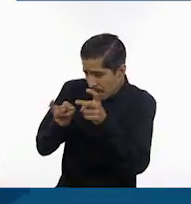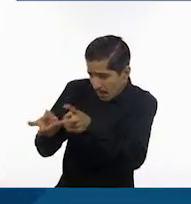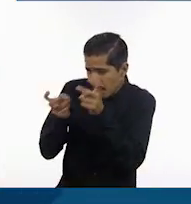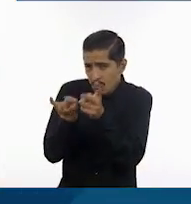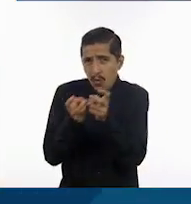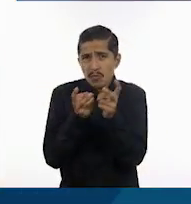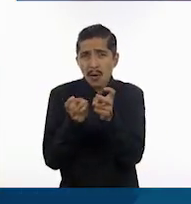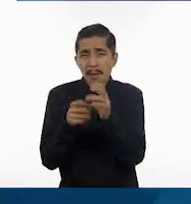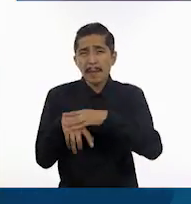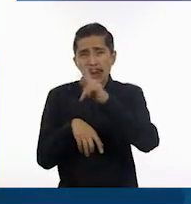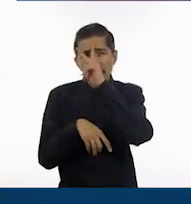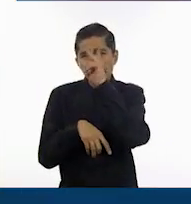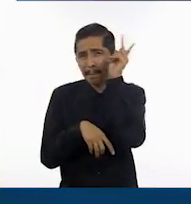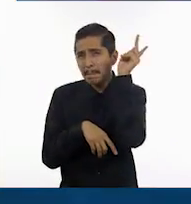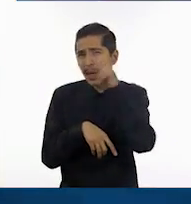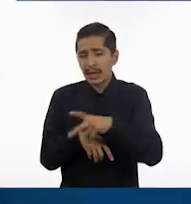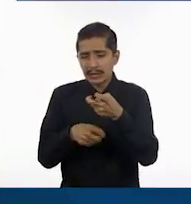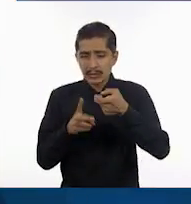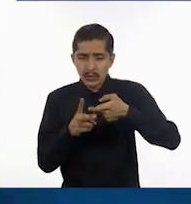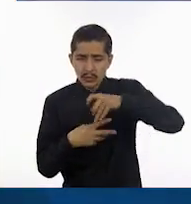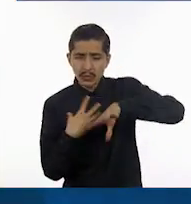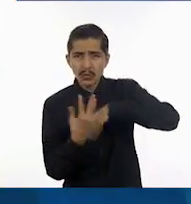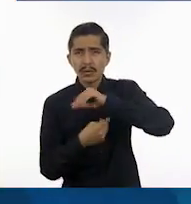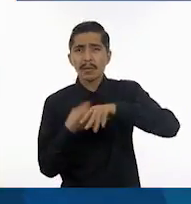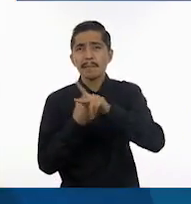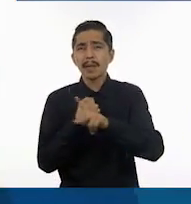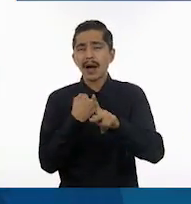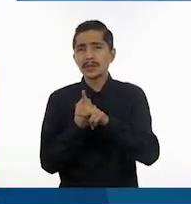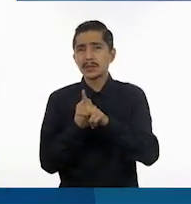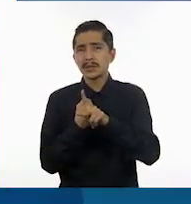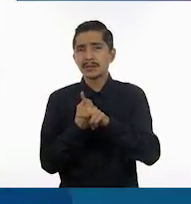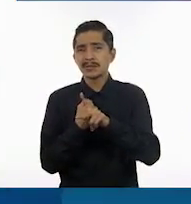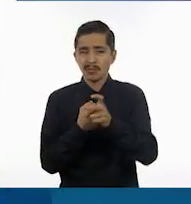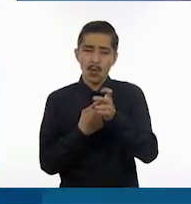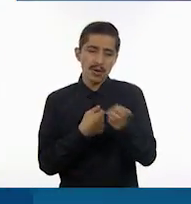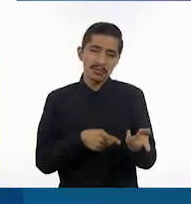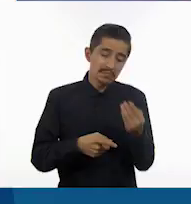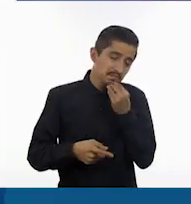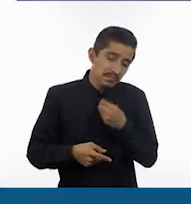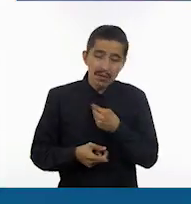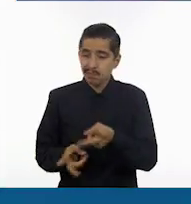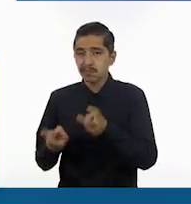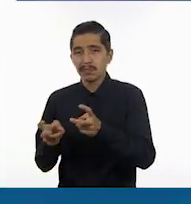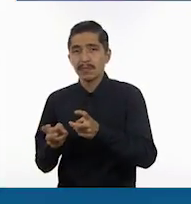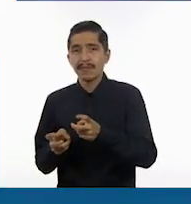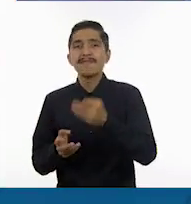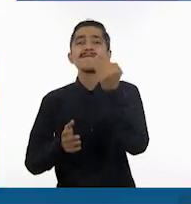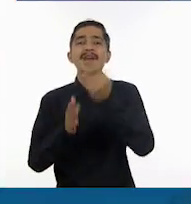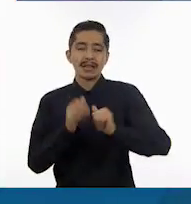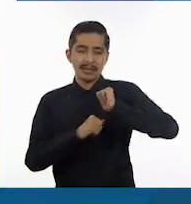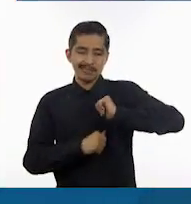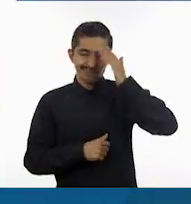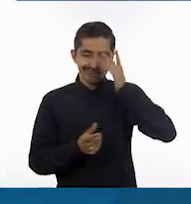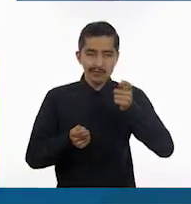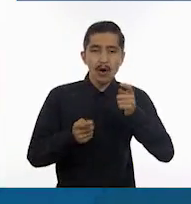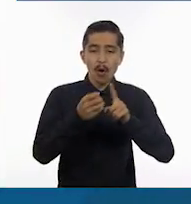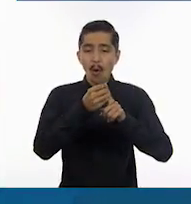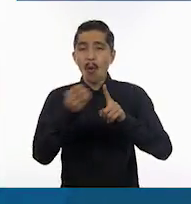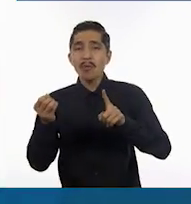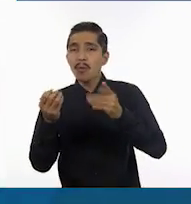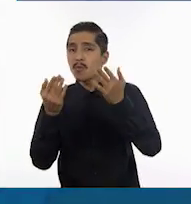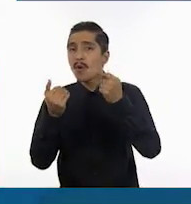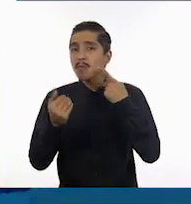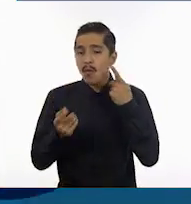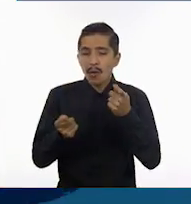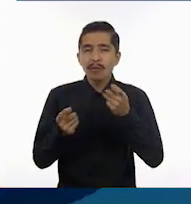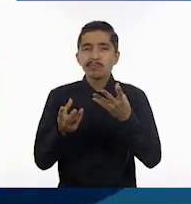con las pésimas condiciones económicas del país, pero también con la falta de autoridad, el desorden político y las